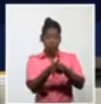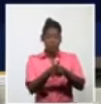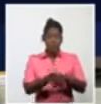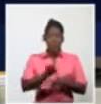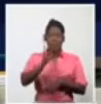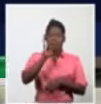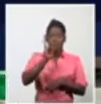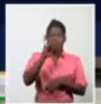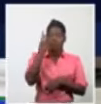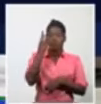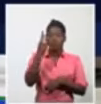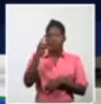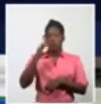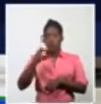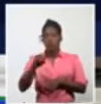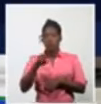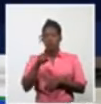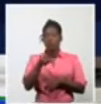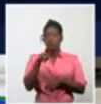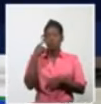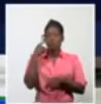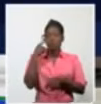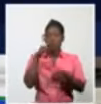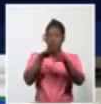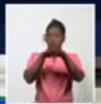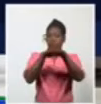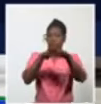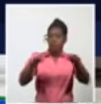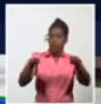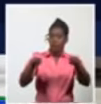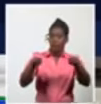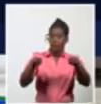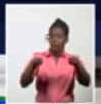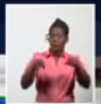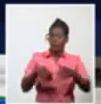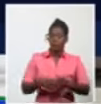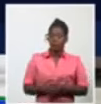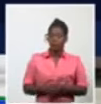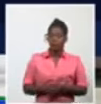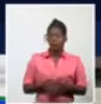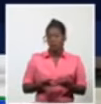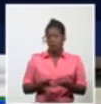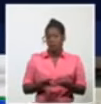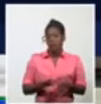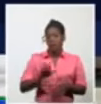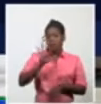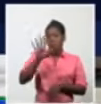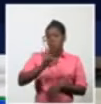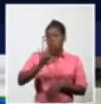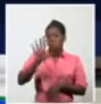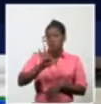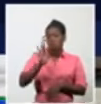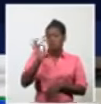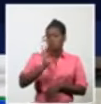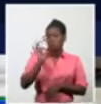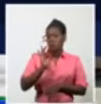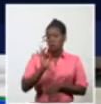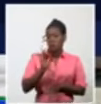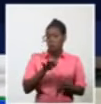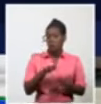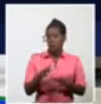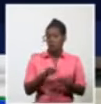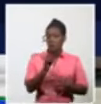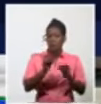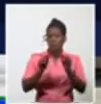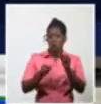790 presentan una evolución clínica estable. O sea, el 55% de los pacientes